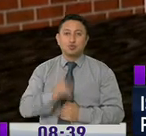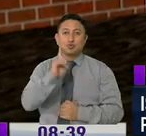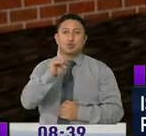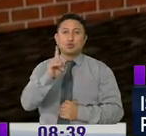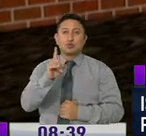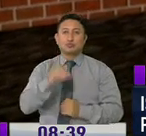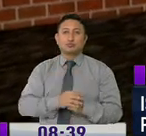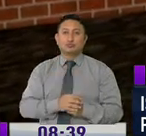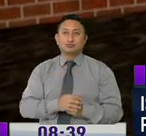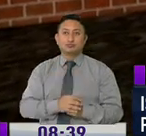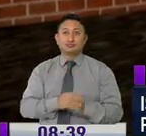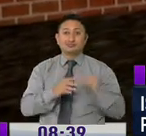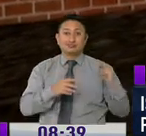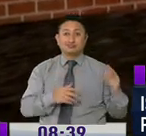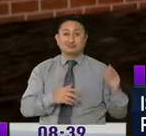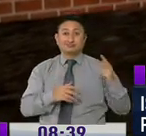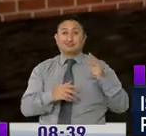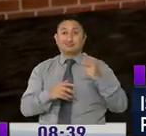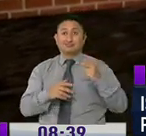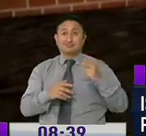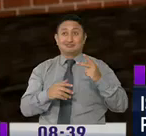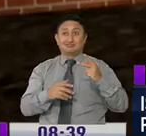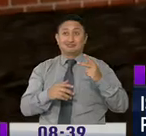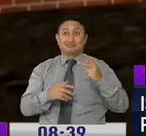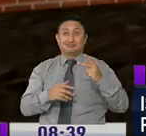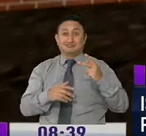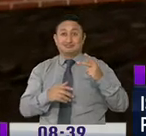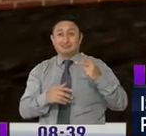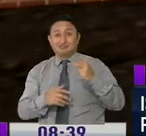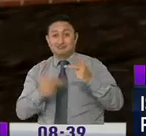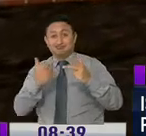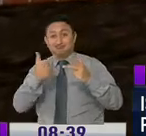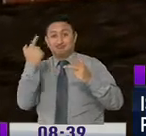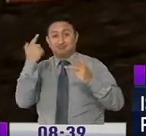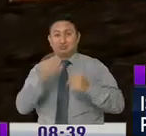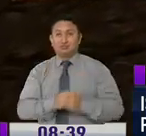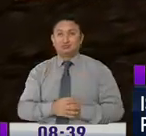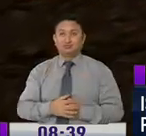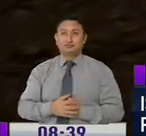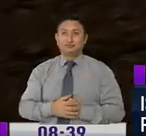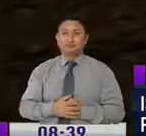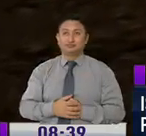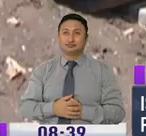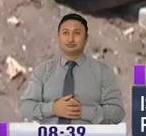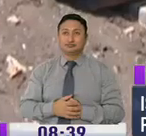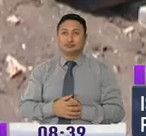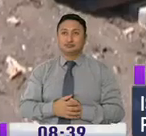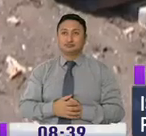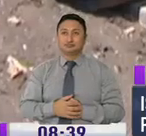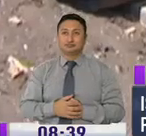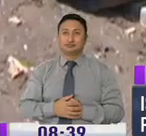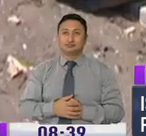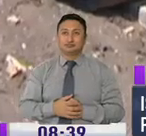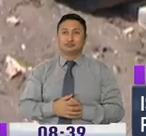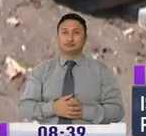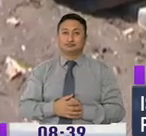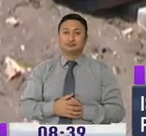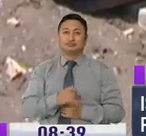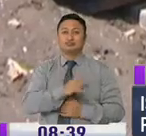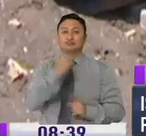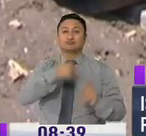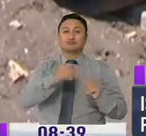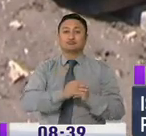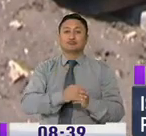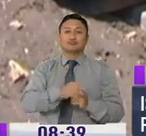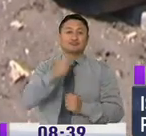tiro, porque él, a lo que ellos entraron, él se le tiró al perro, se les tiró encima. Salvó la vida de mi hermano porque al final lo iban a rematar. Alias Carne Asada